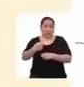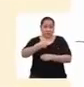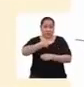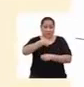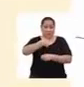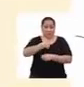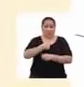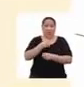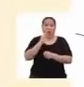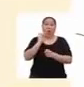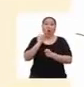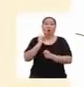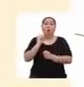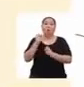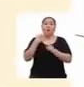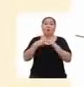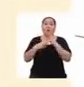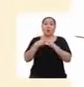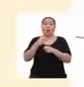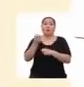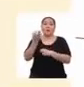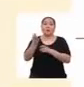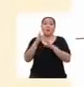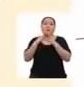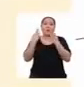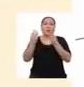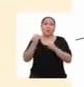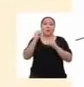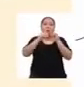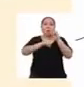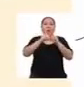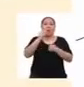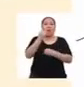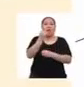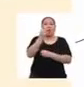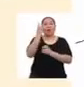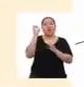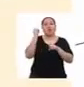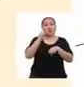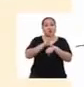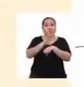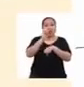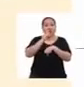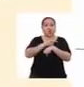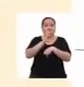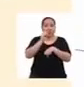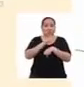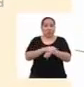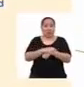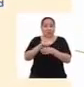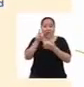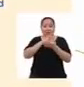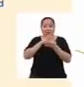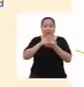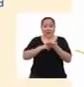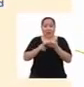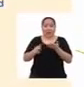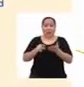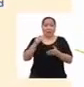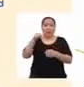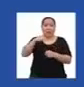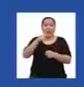familias, colocaré algunos de los consejos del texto que leímos en la actividad anterior.